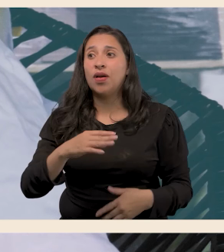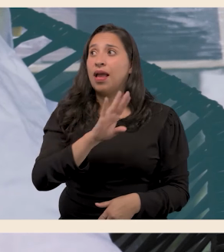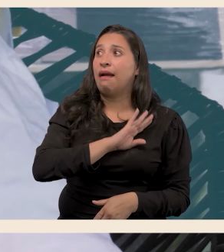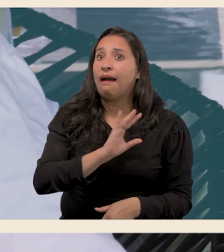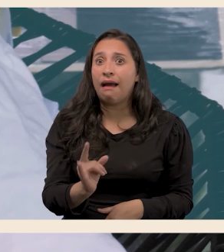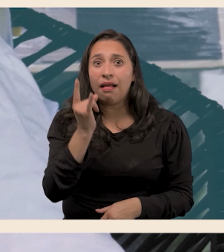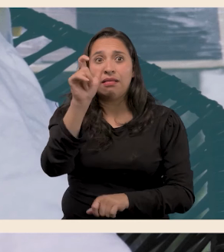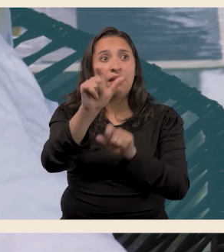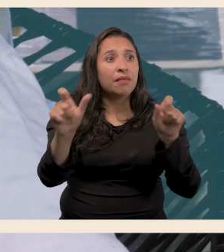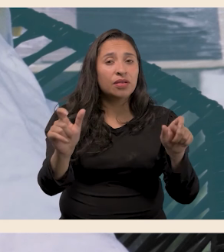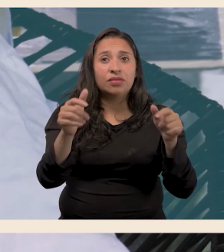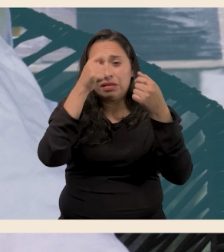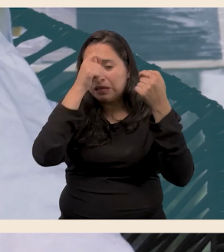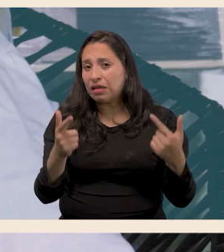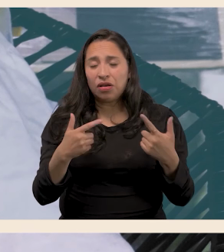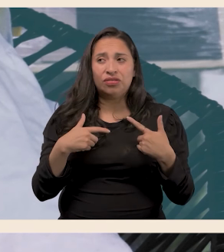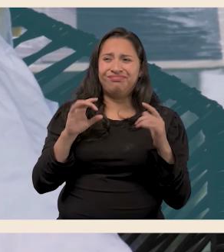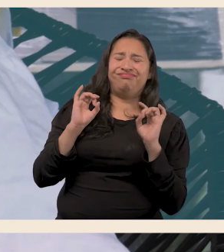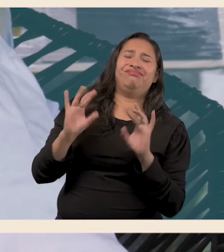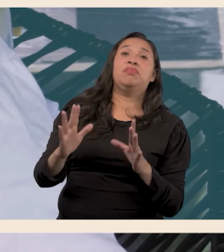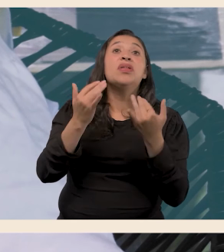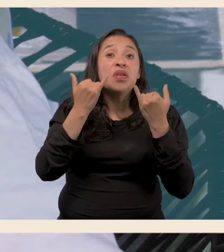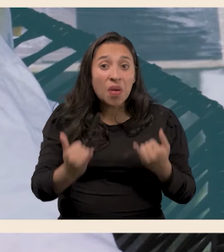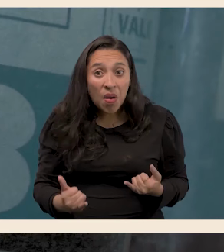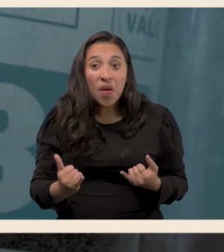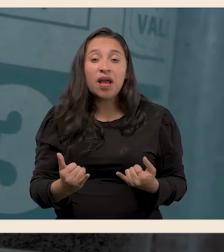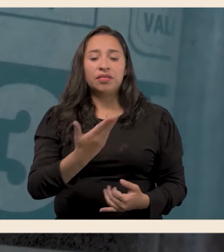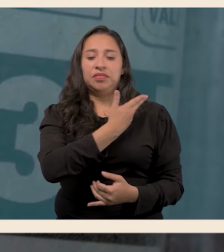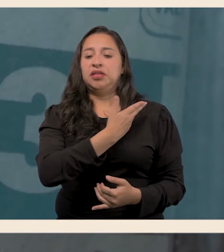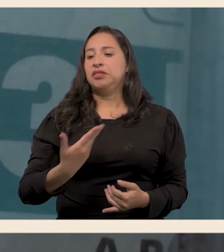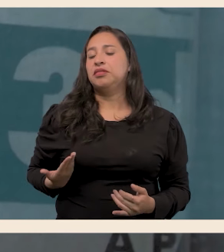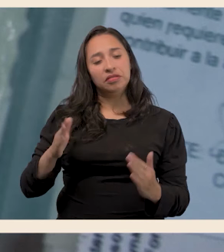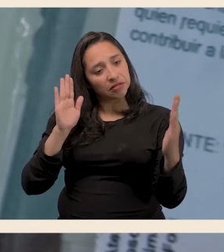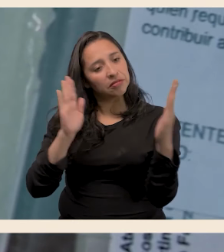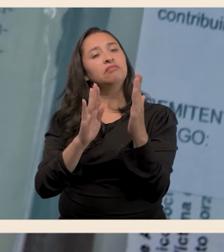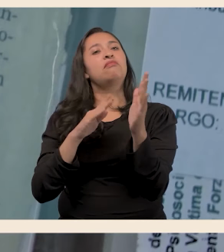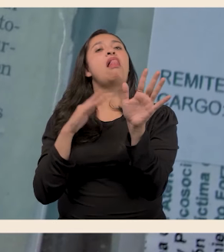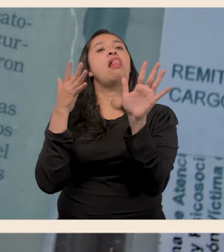un alcalde, a un concejal, pero hoy en día le hablo hasta al presidente.